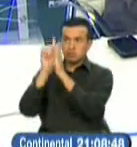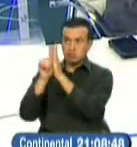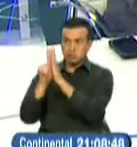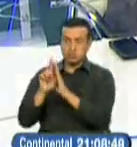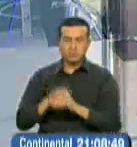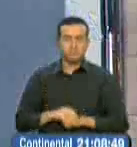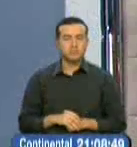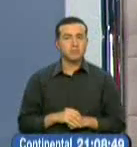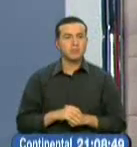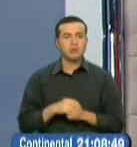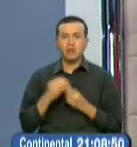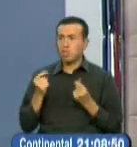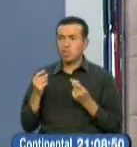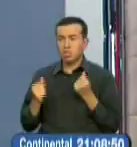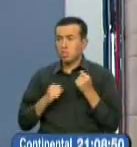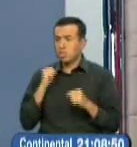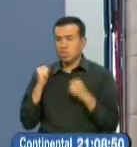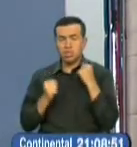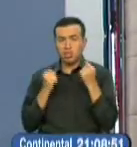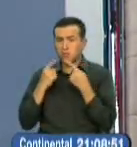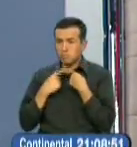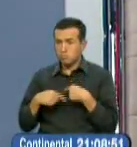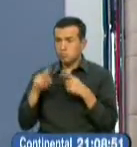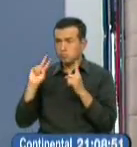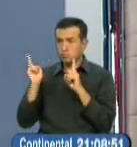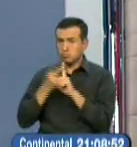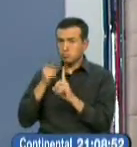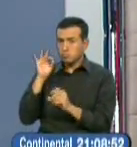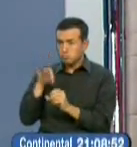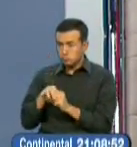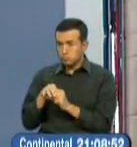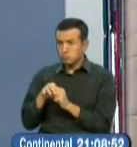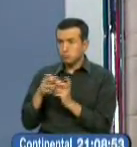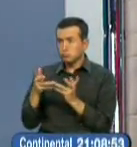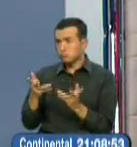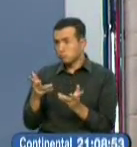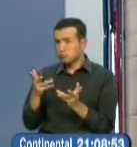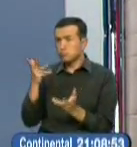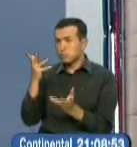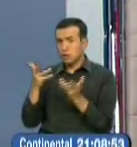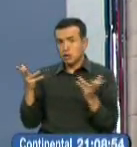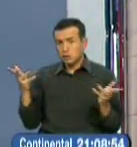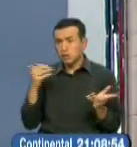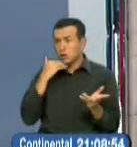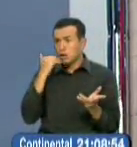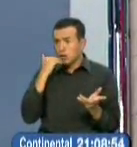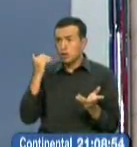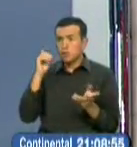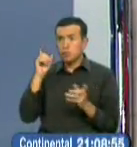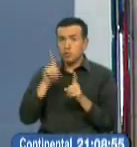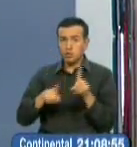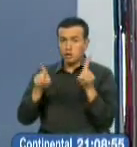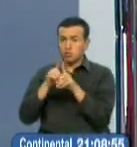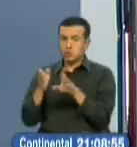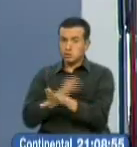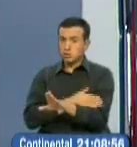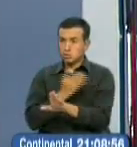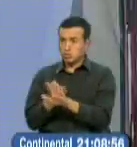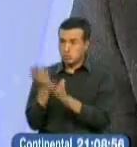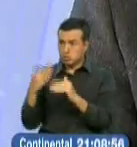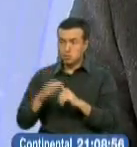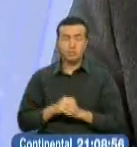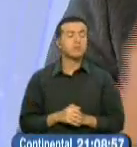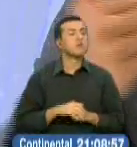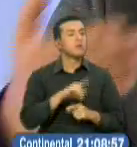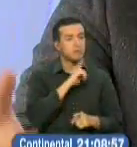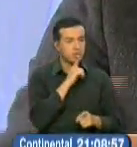¿Considera usted que no hubo un apresuramiento en declarar esta segunda vuelta electoral? ¿Existe la posibilidad de impugnación de los datos que ya se han planteado? Si